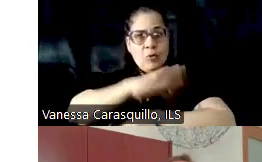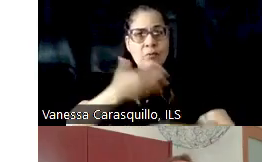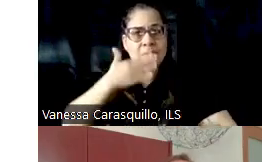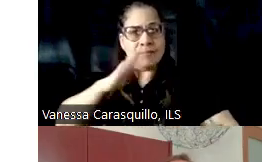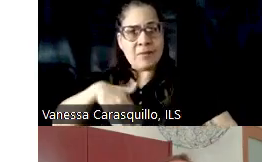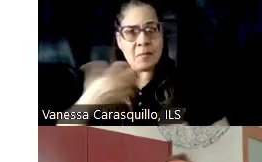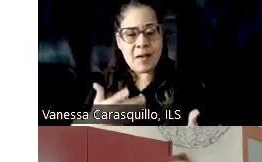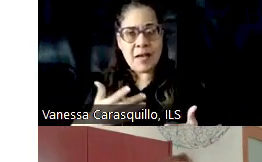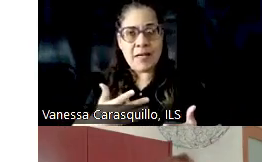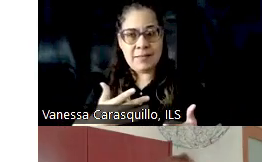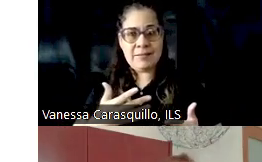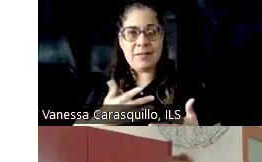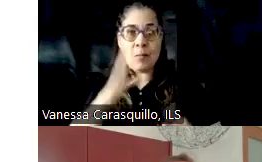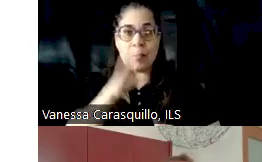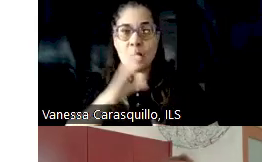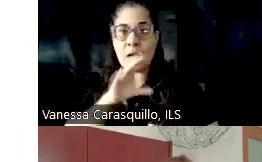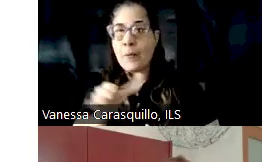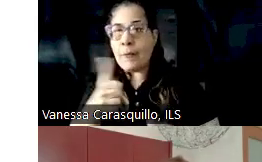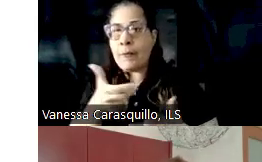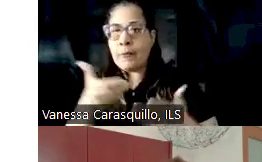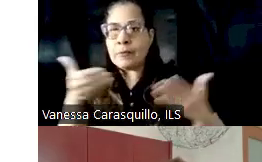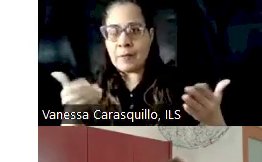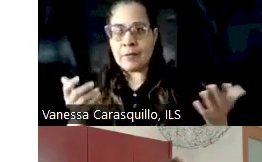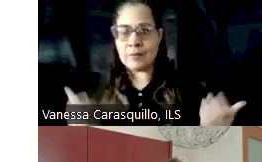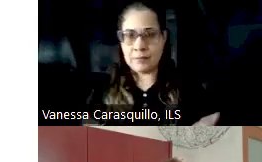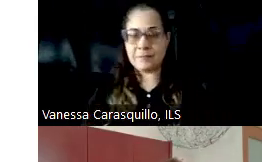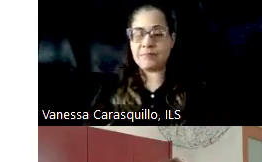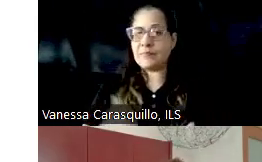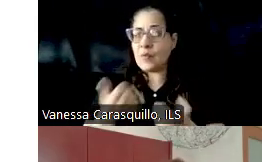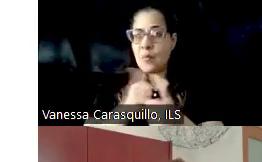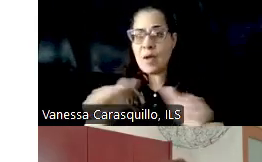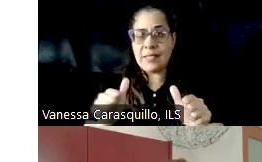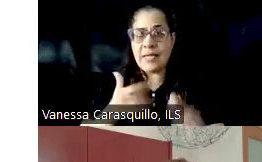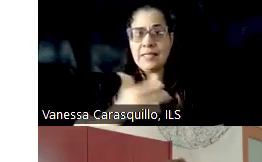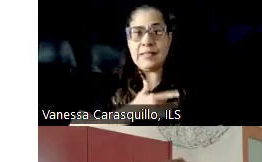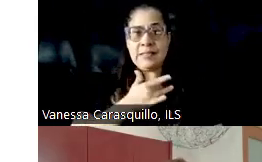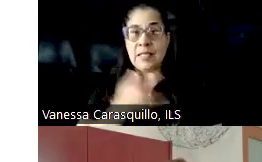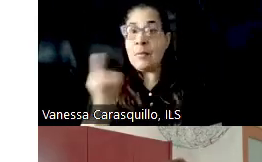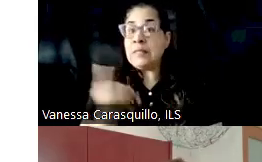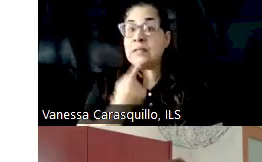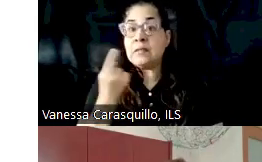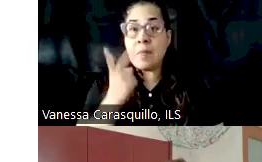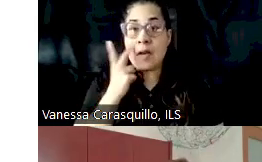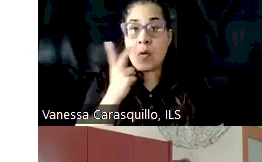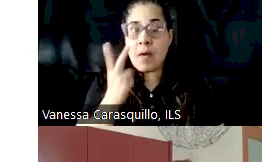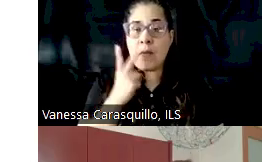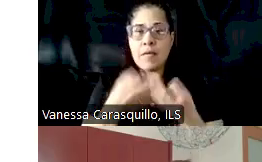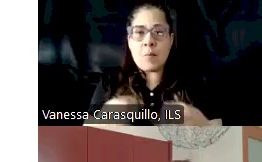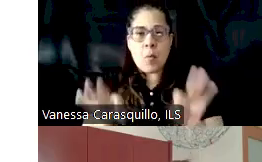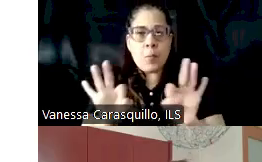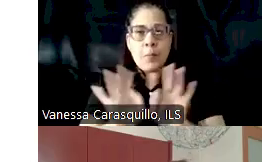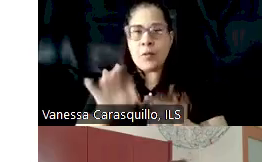ganancia secundaria por X y cosas. Así que cualquier síntoma siempre se va a ver como algo importante y no se puede despachar como